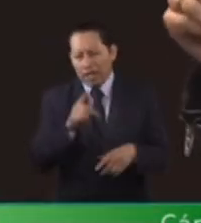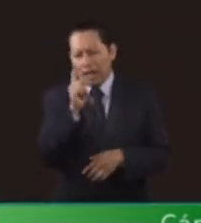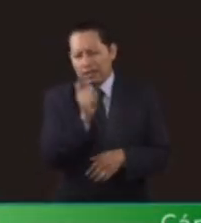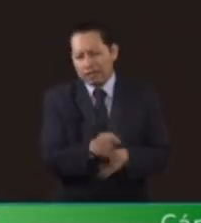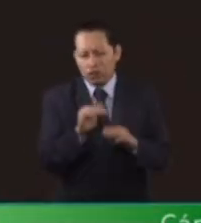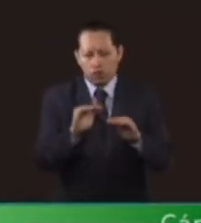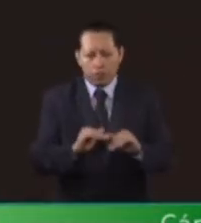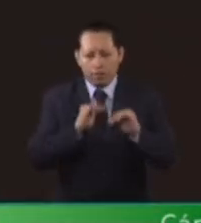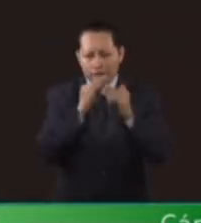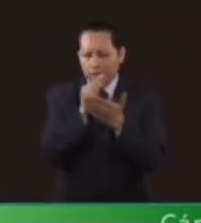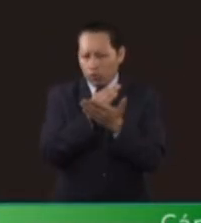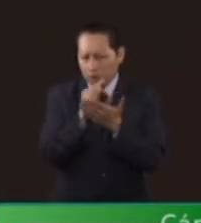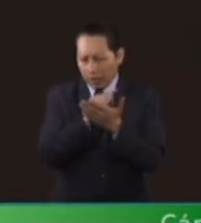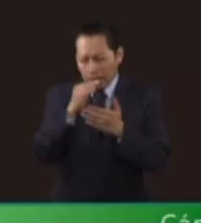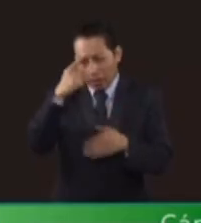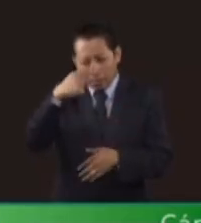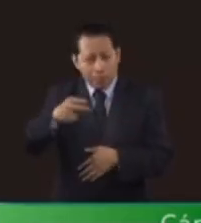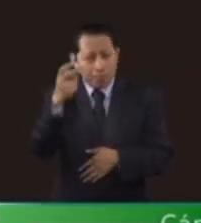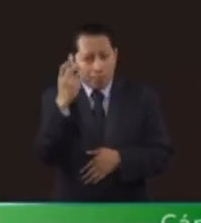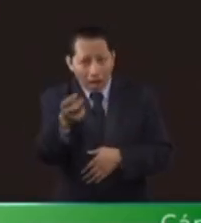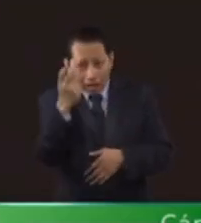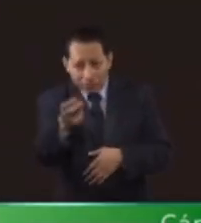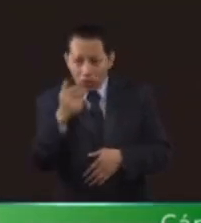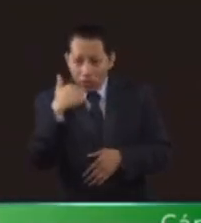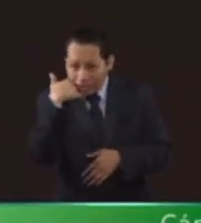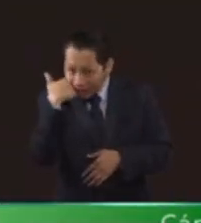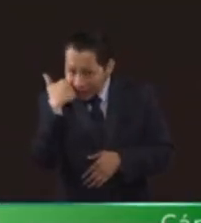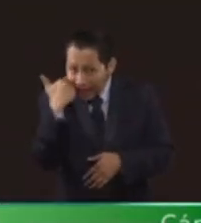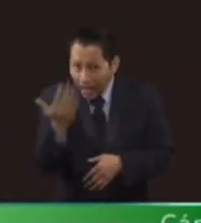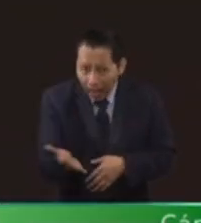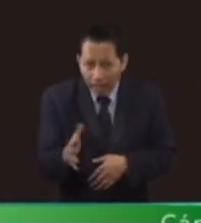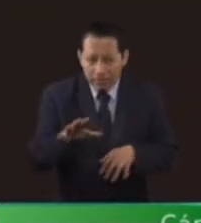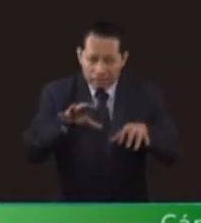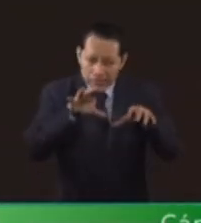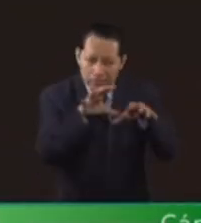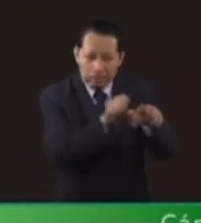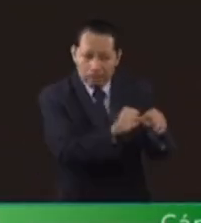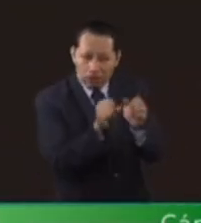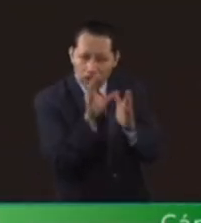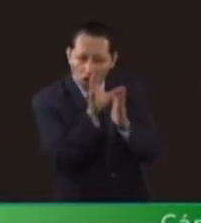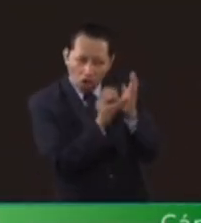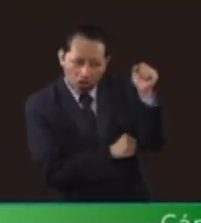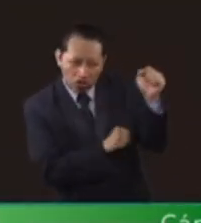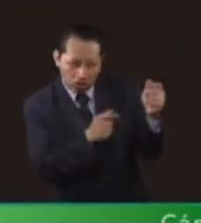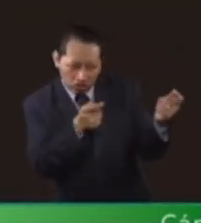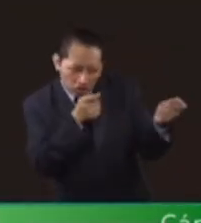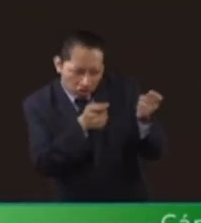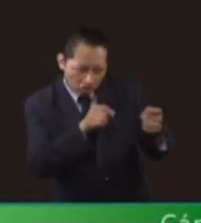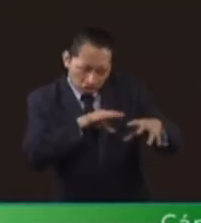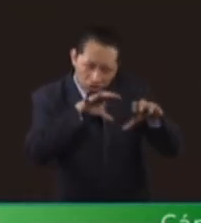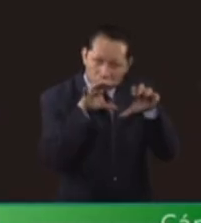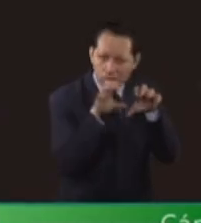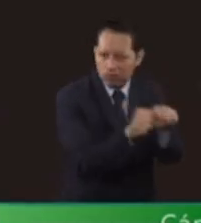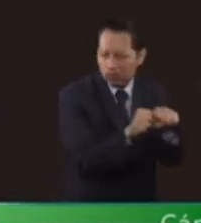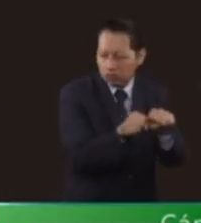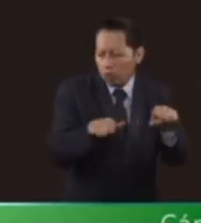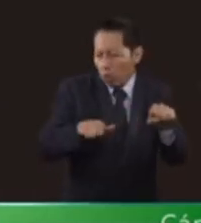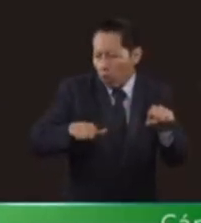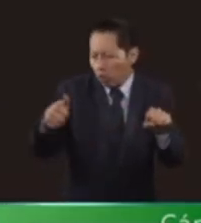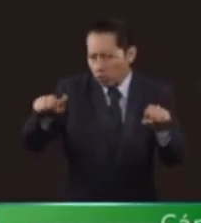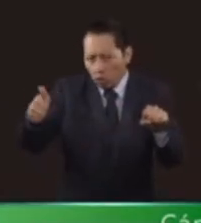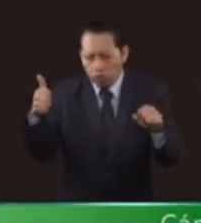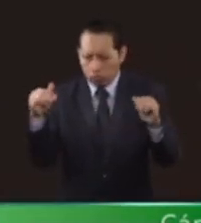morena para eso quieren hacer una toma definitiva de la Constitución sin ningún contrapeso para